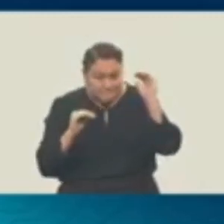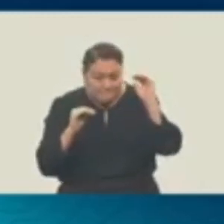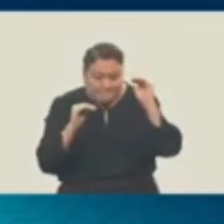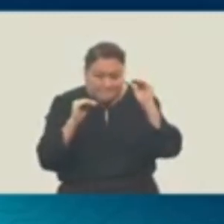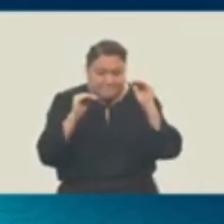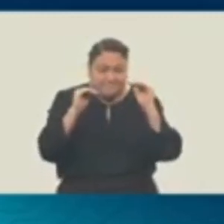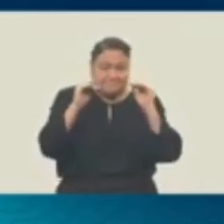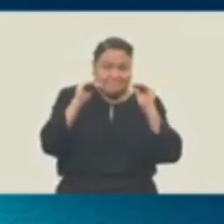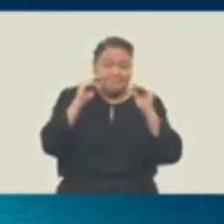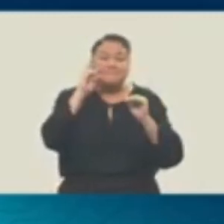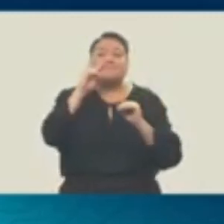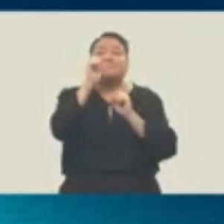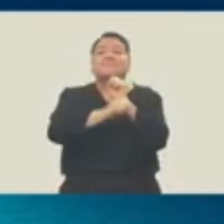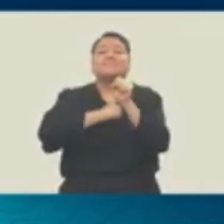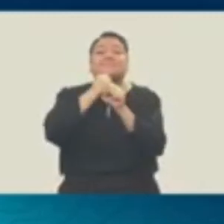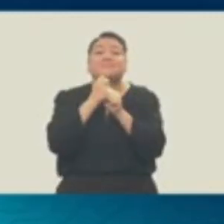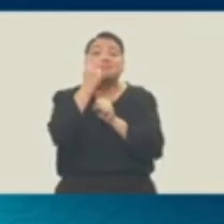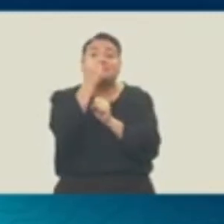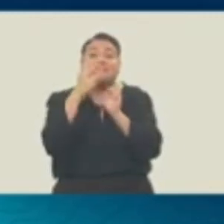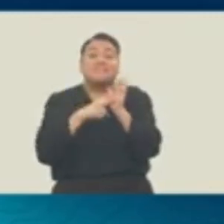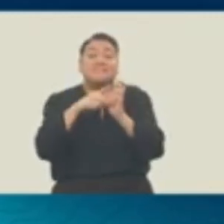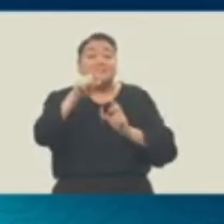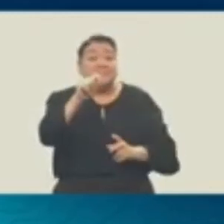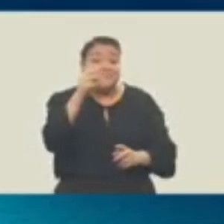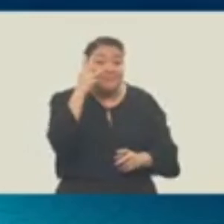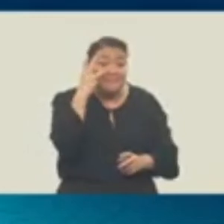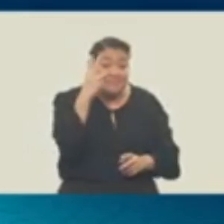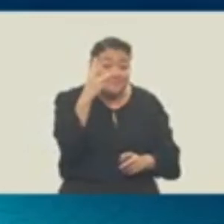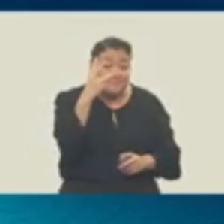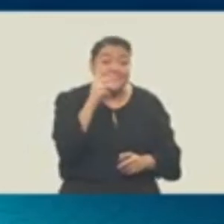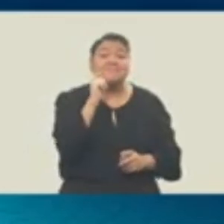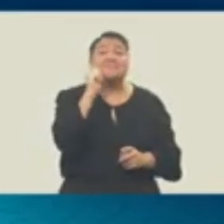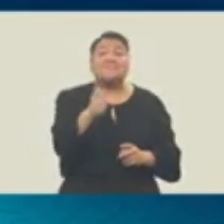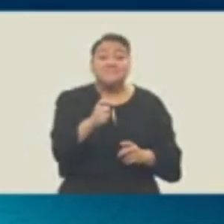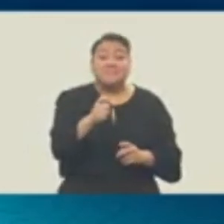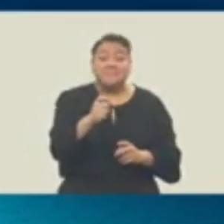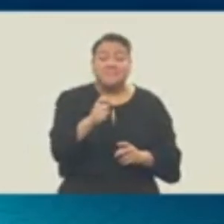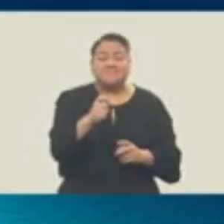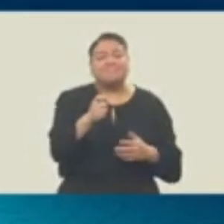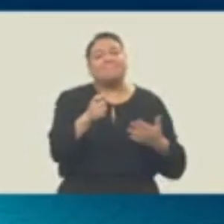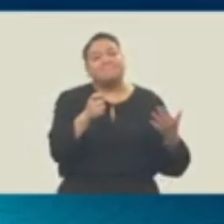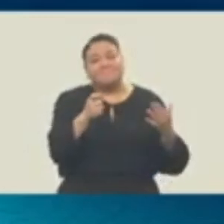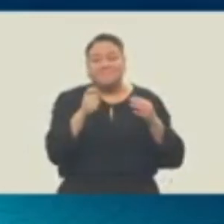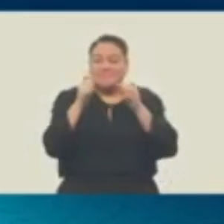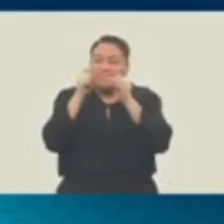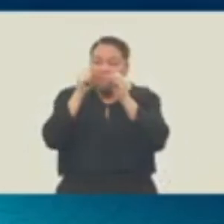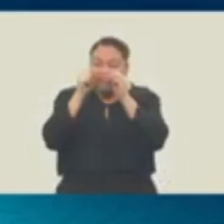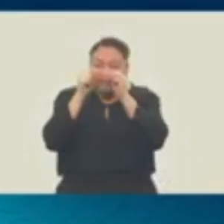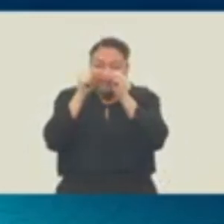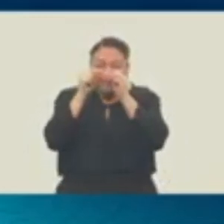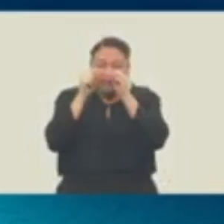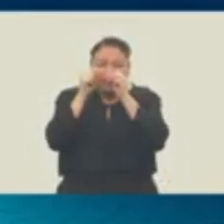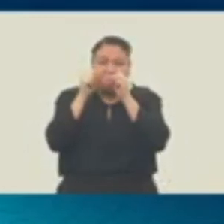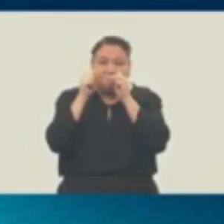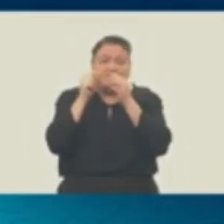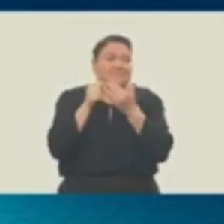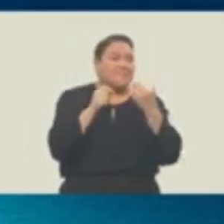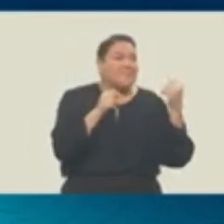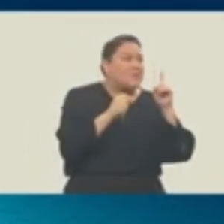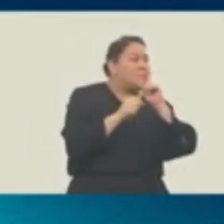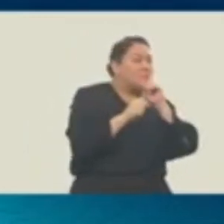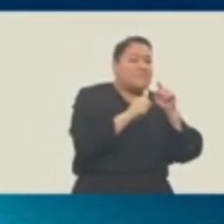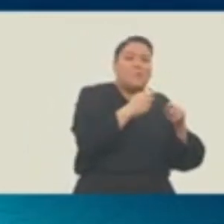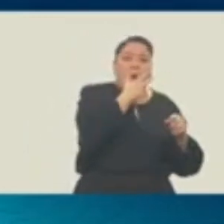atención a 2023, cuando la diferencia se ha hecho mínima en toda la historia de la